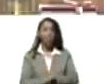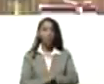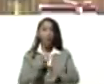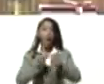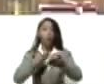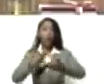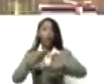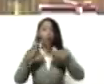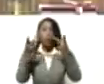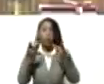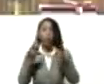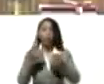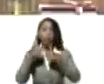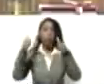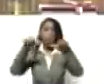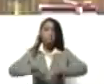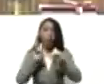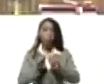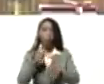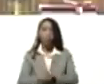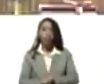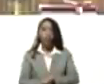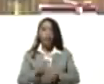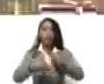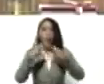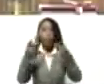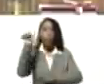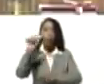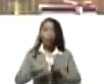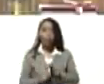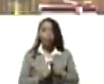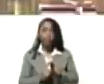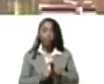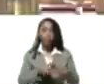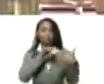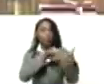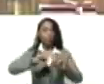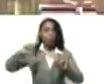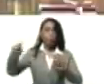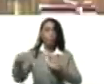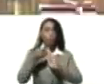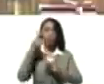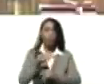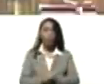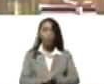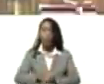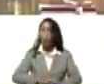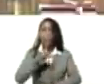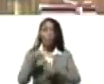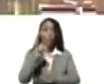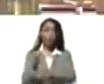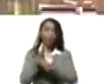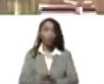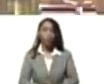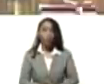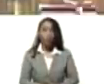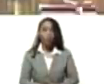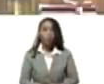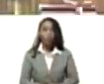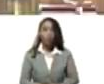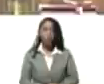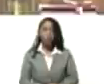golpe en el año del imbécil y code why do que se autoproclamó y creyó entre otras cosas